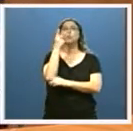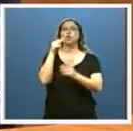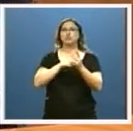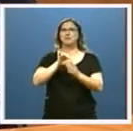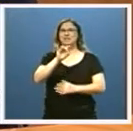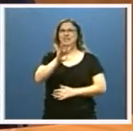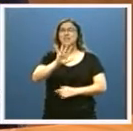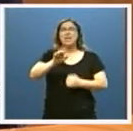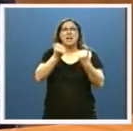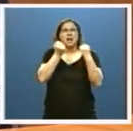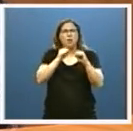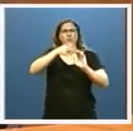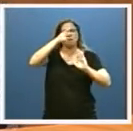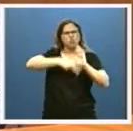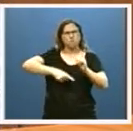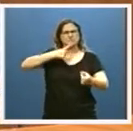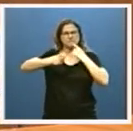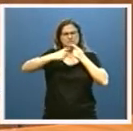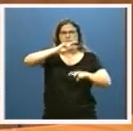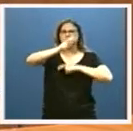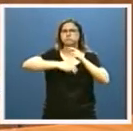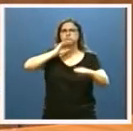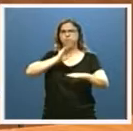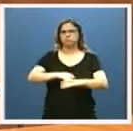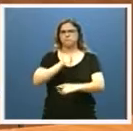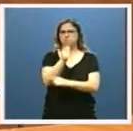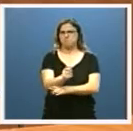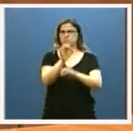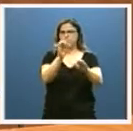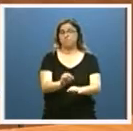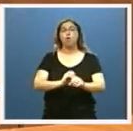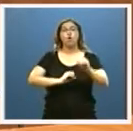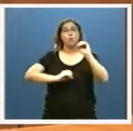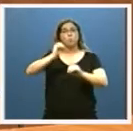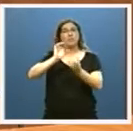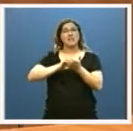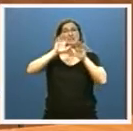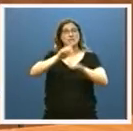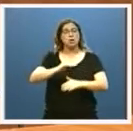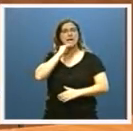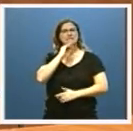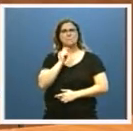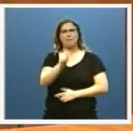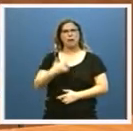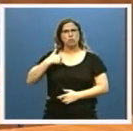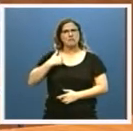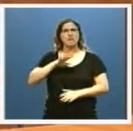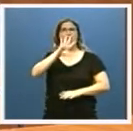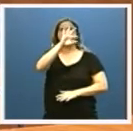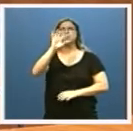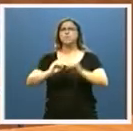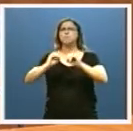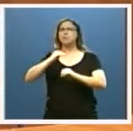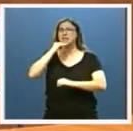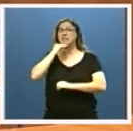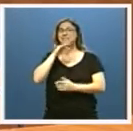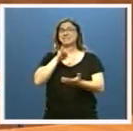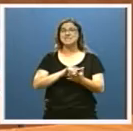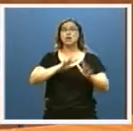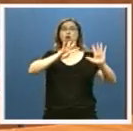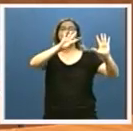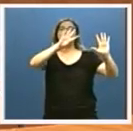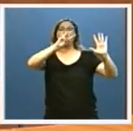dificultad de los cambios normativos el porcentaje de pago en castilla y león' se aproximó al cien por ciento cerca de 80.000 agricultores y